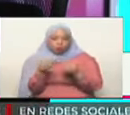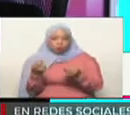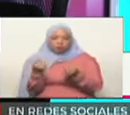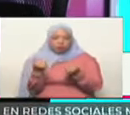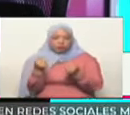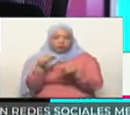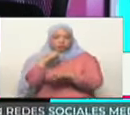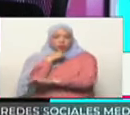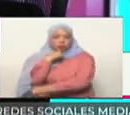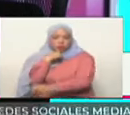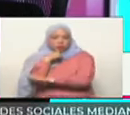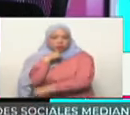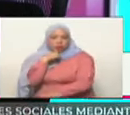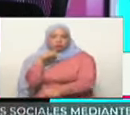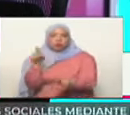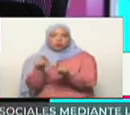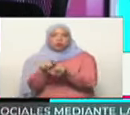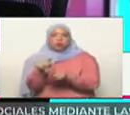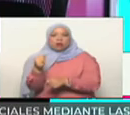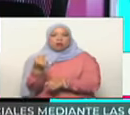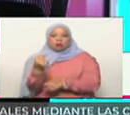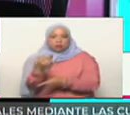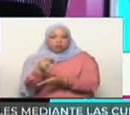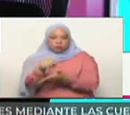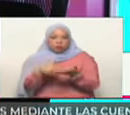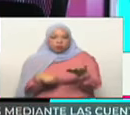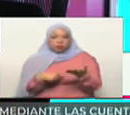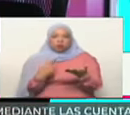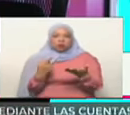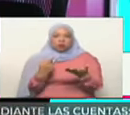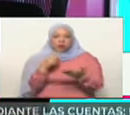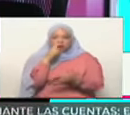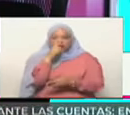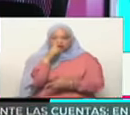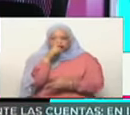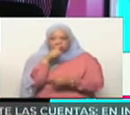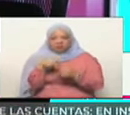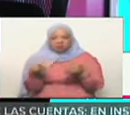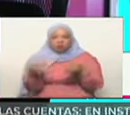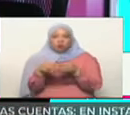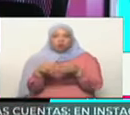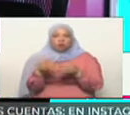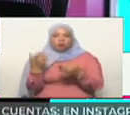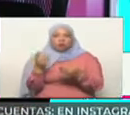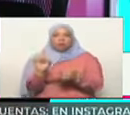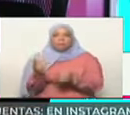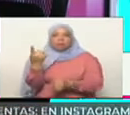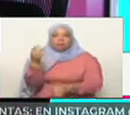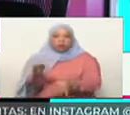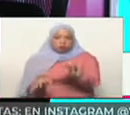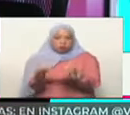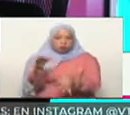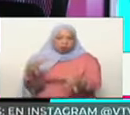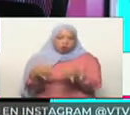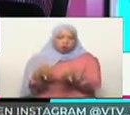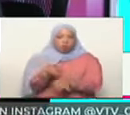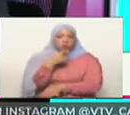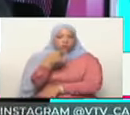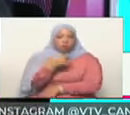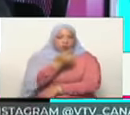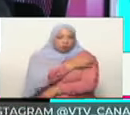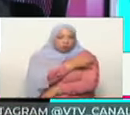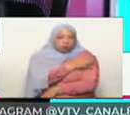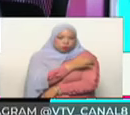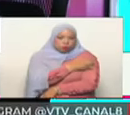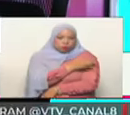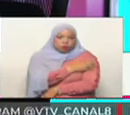corruptela. Tenían su nómina a eso que llaman al extinto grupo terrorista Primero Justicia. Es una